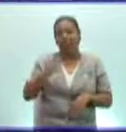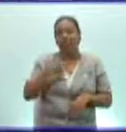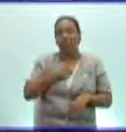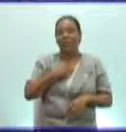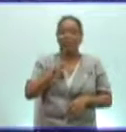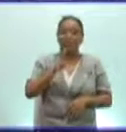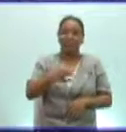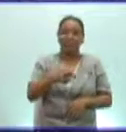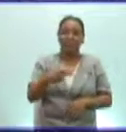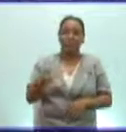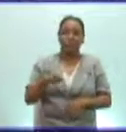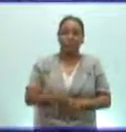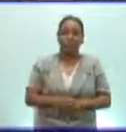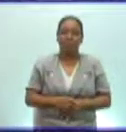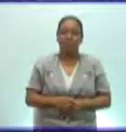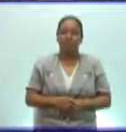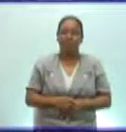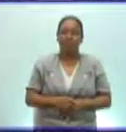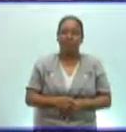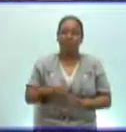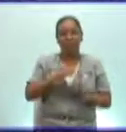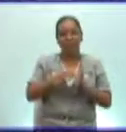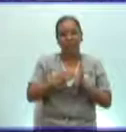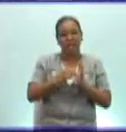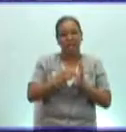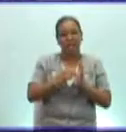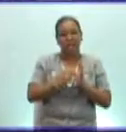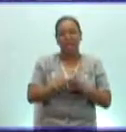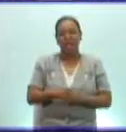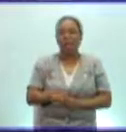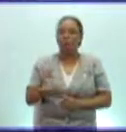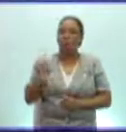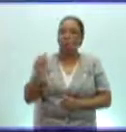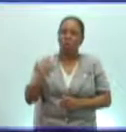pues neutro prácticamente o ligeramente ácido.